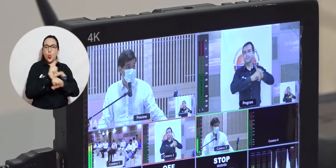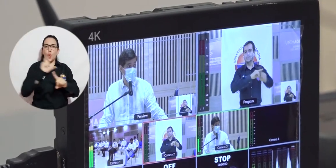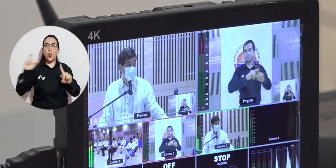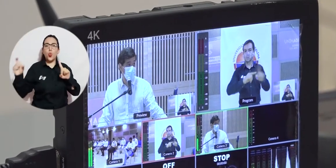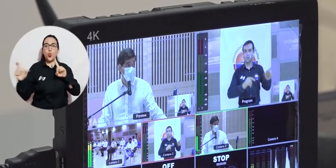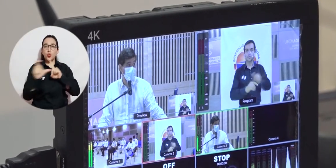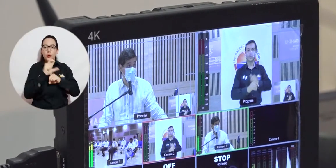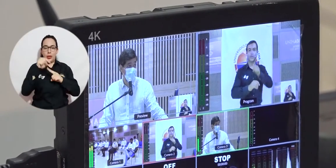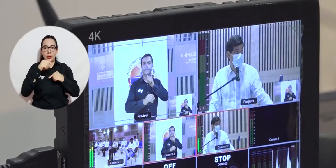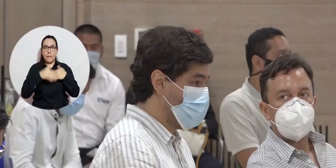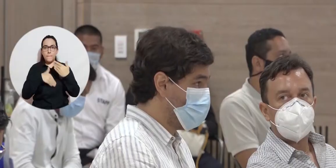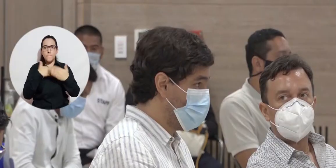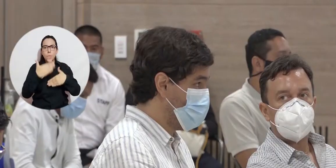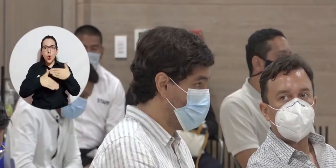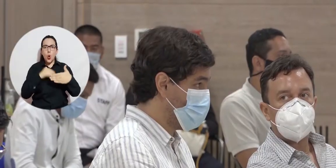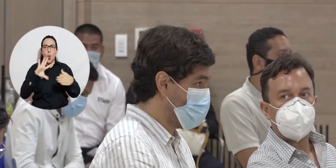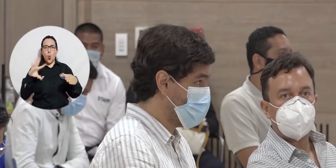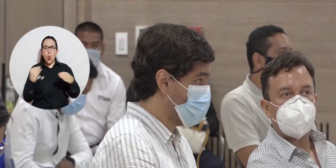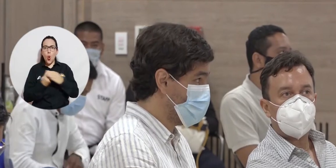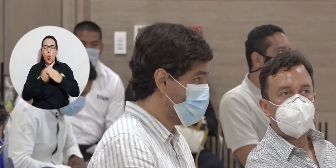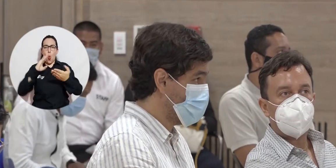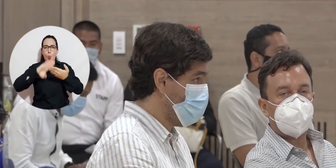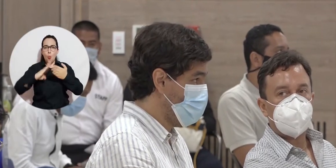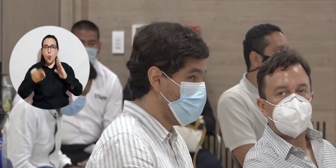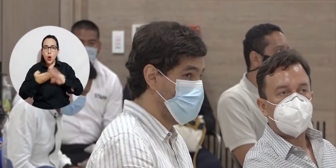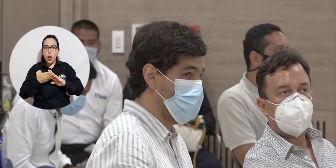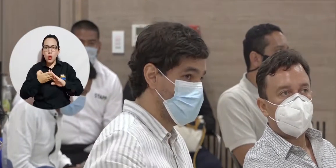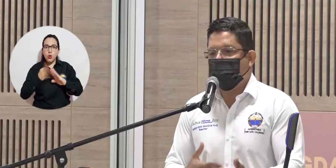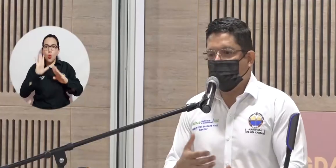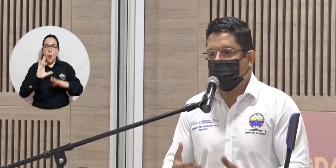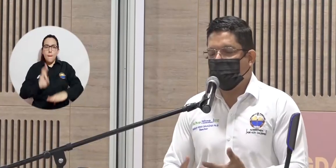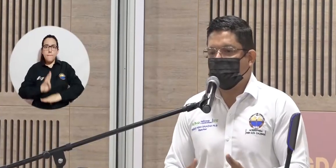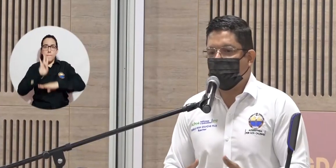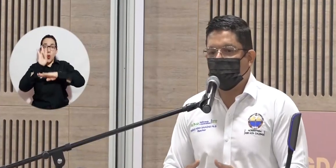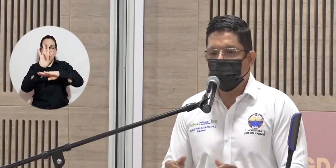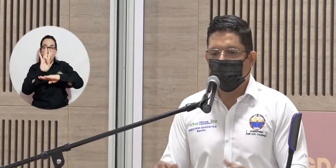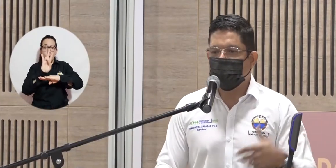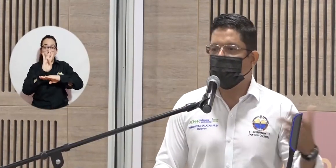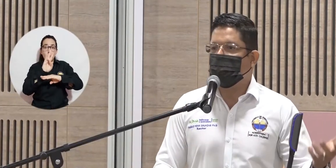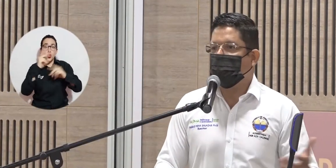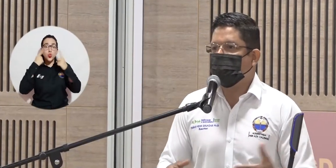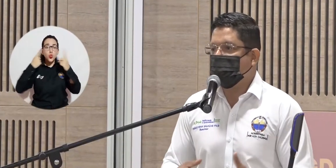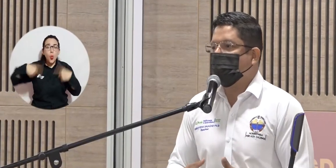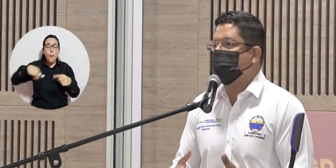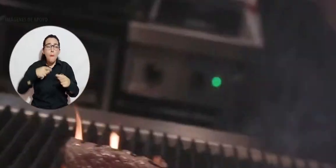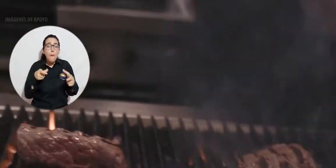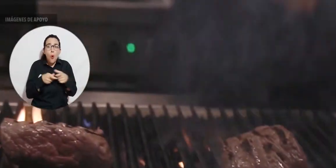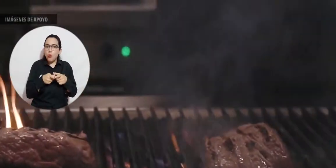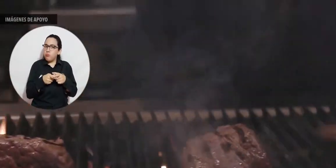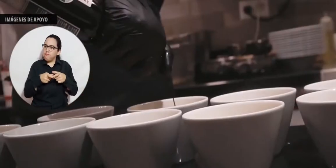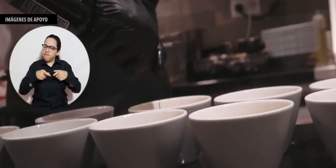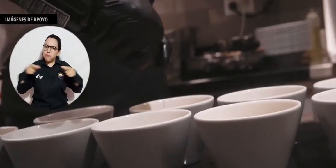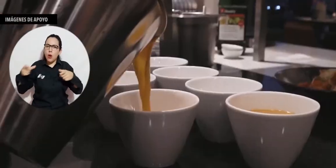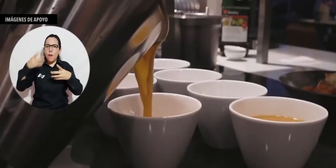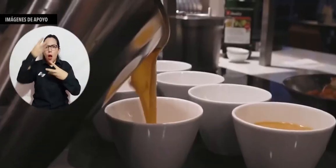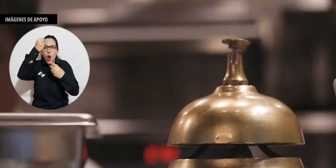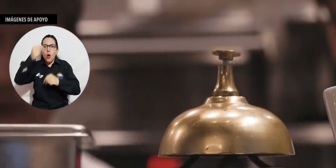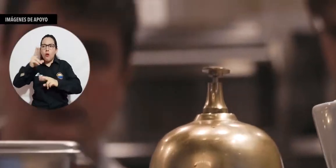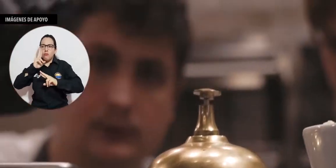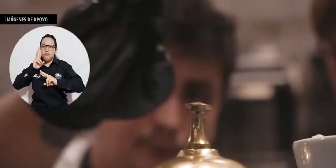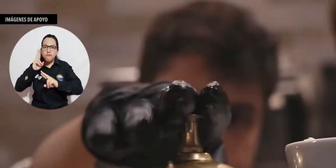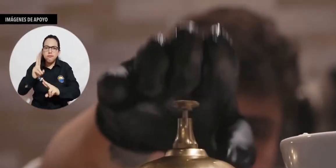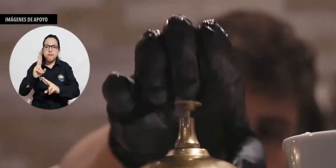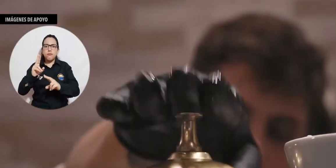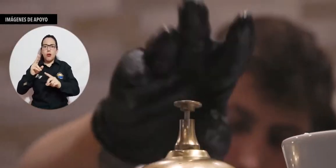todo de la cultura. Empezamos en ese proceso también incluir a las comunidades en un modelo de turismo no de unos pocos sino de un turismo que agregue valor, que